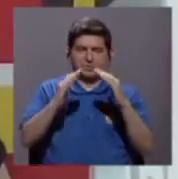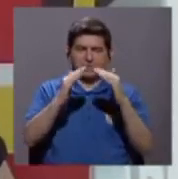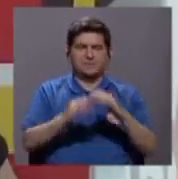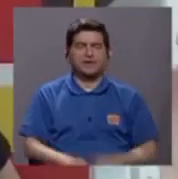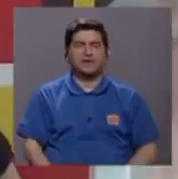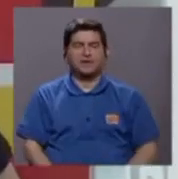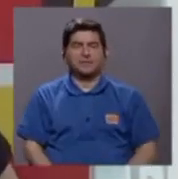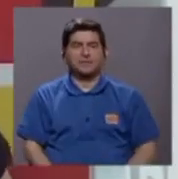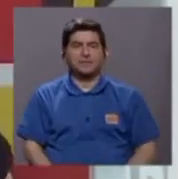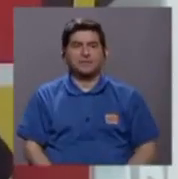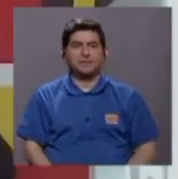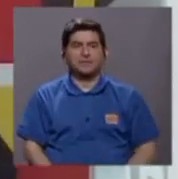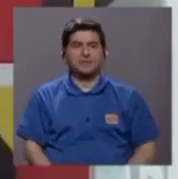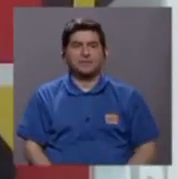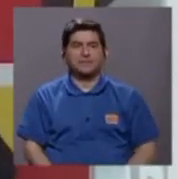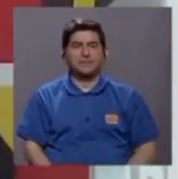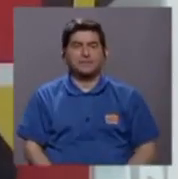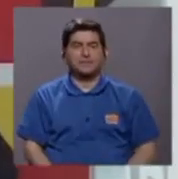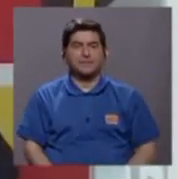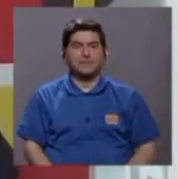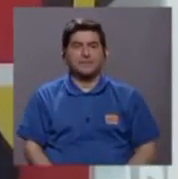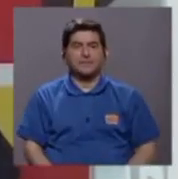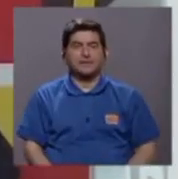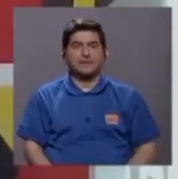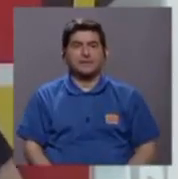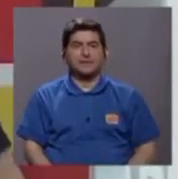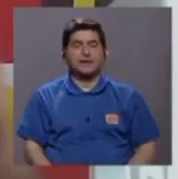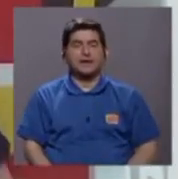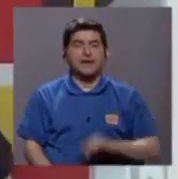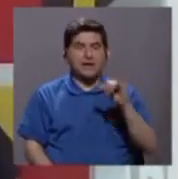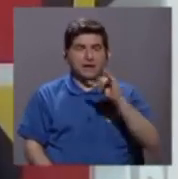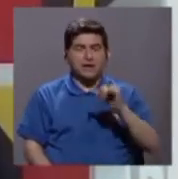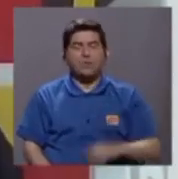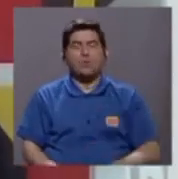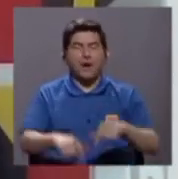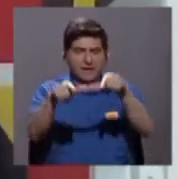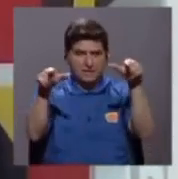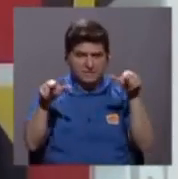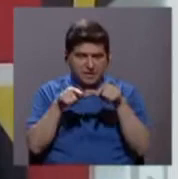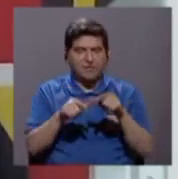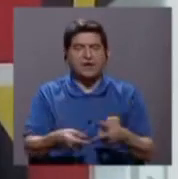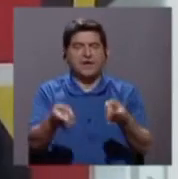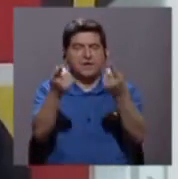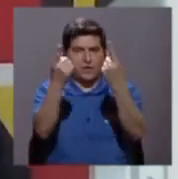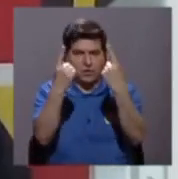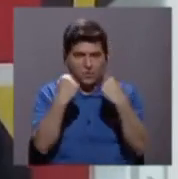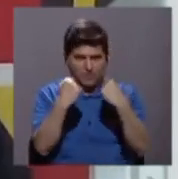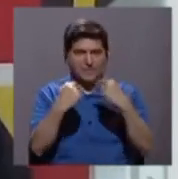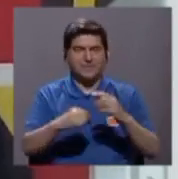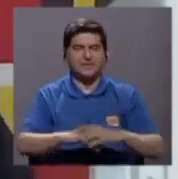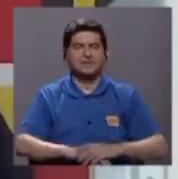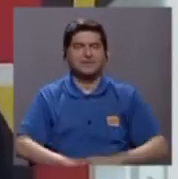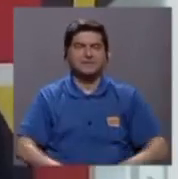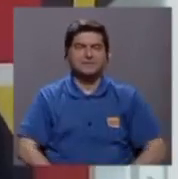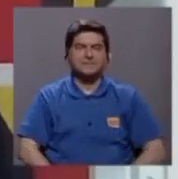de Beethoven llegaron de Mechelen, que era en la misma región de la Bajo